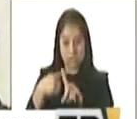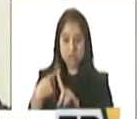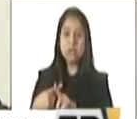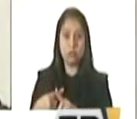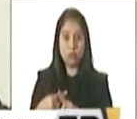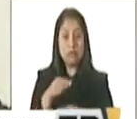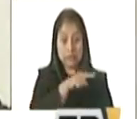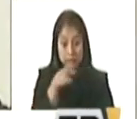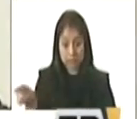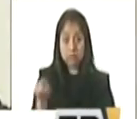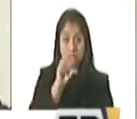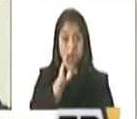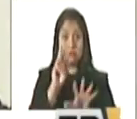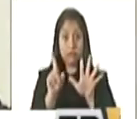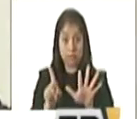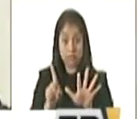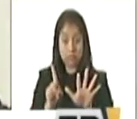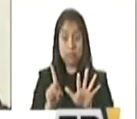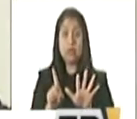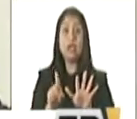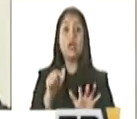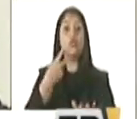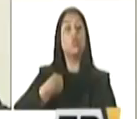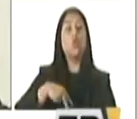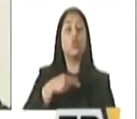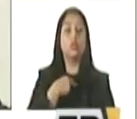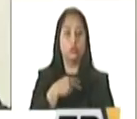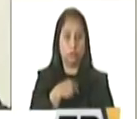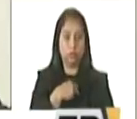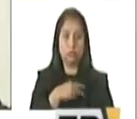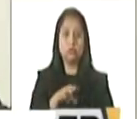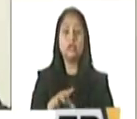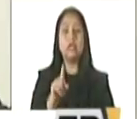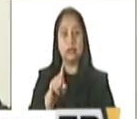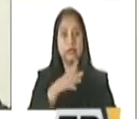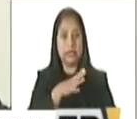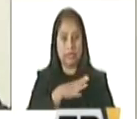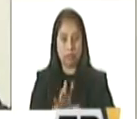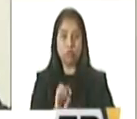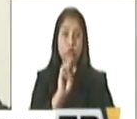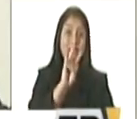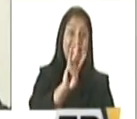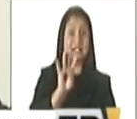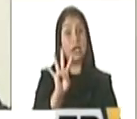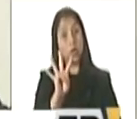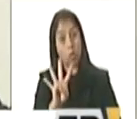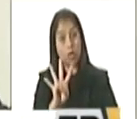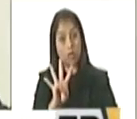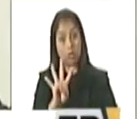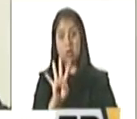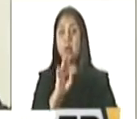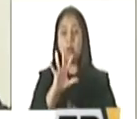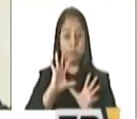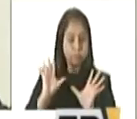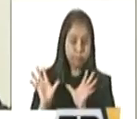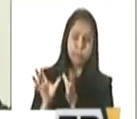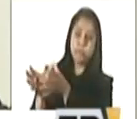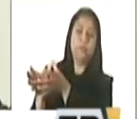esas 36 personas, nosotros hemos tenido 34 en absoluta